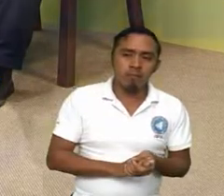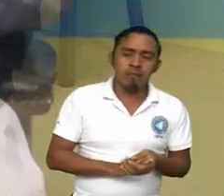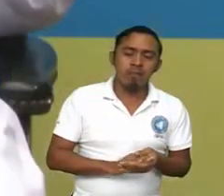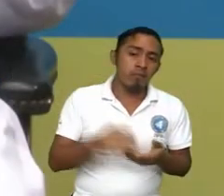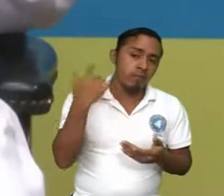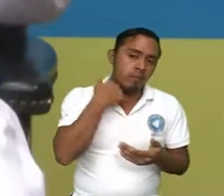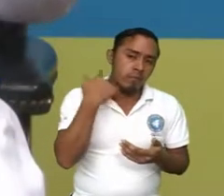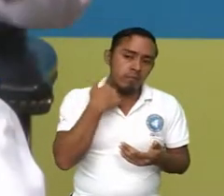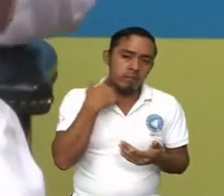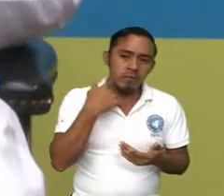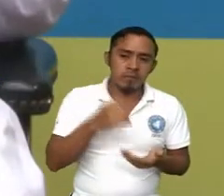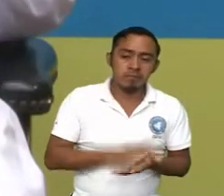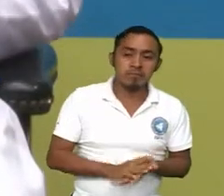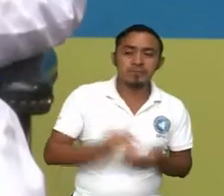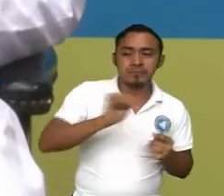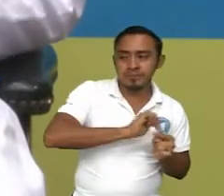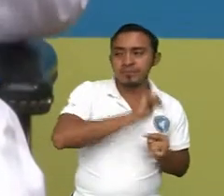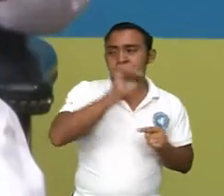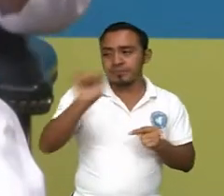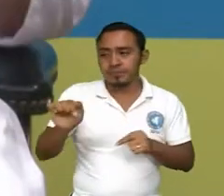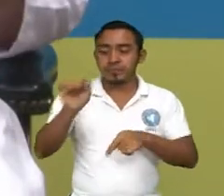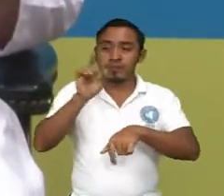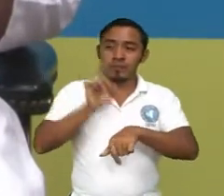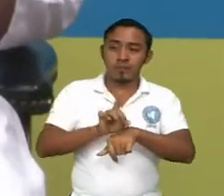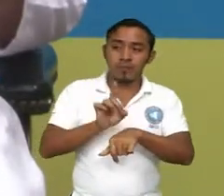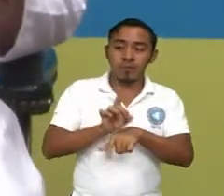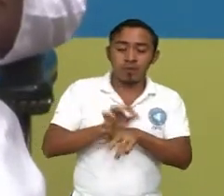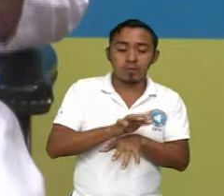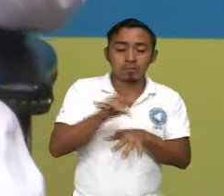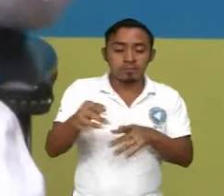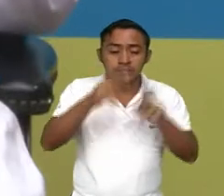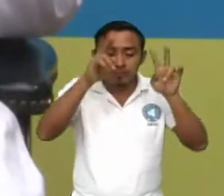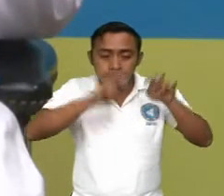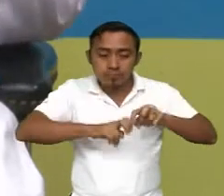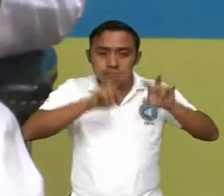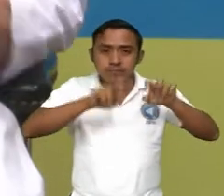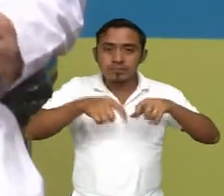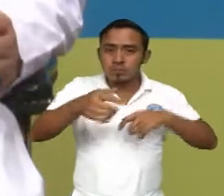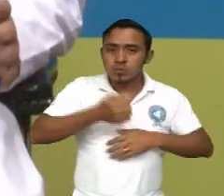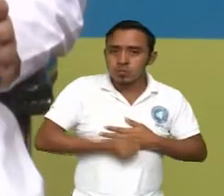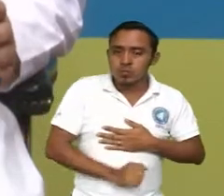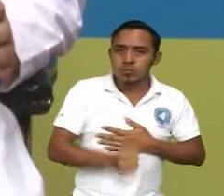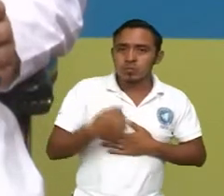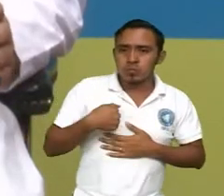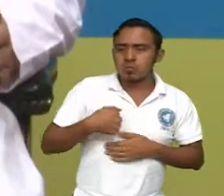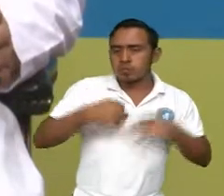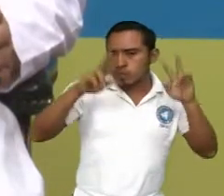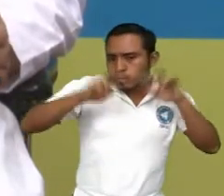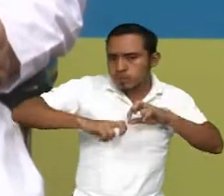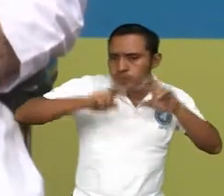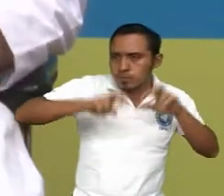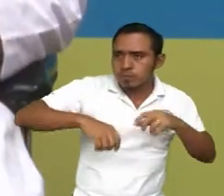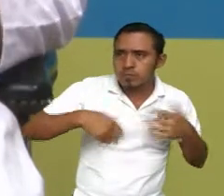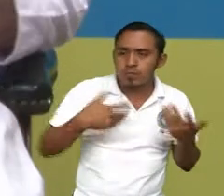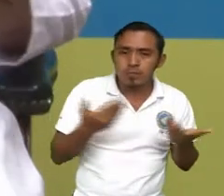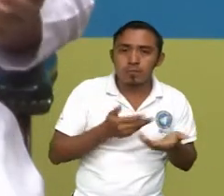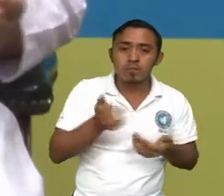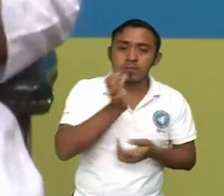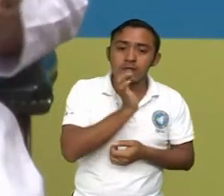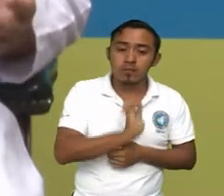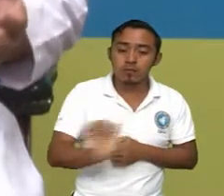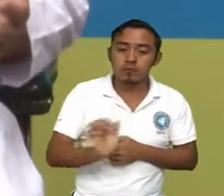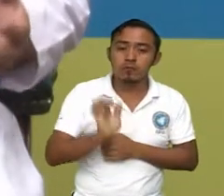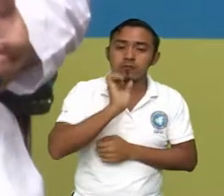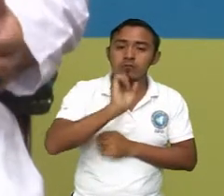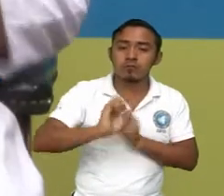médico para su chequeo general por tratantes si tienes tu hijo de si voy a hacer un chequeo de niños además niño sano